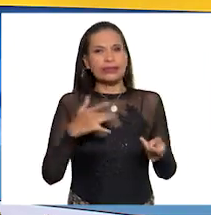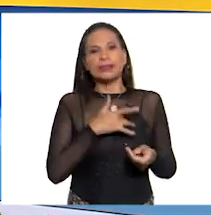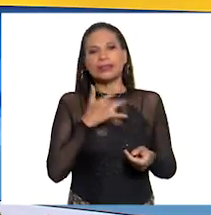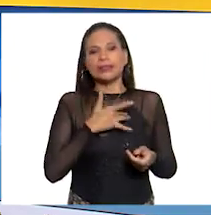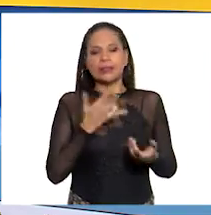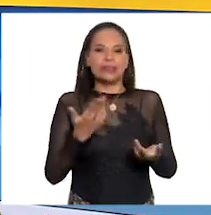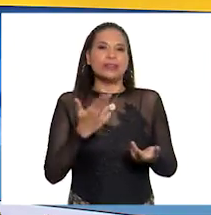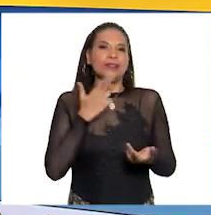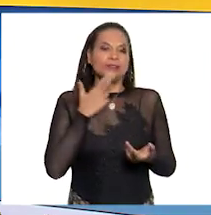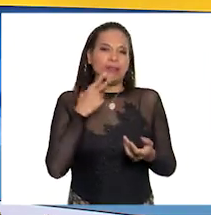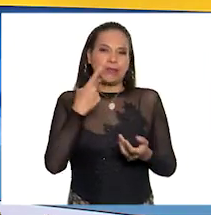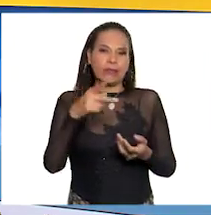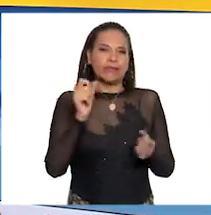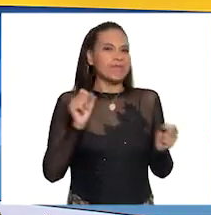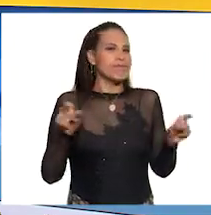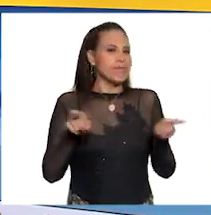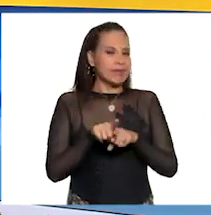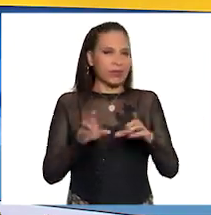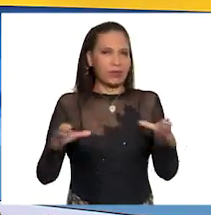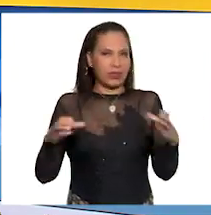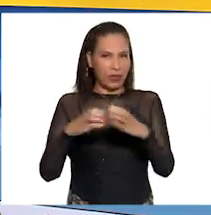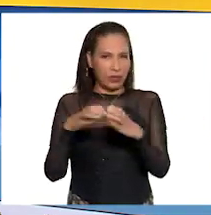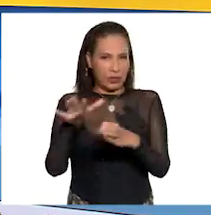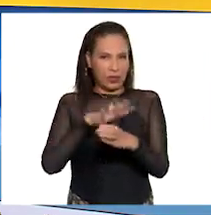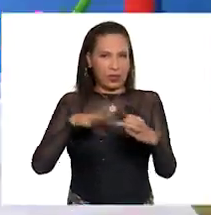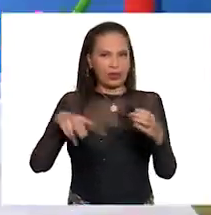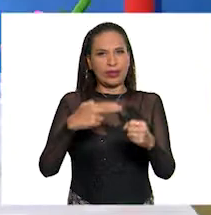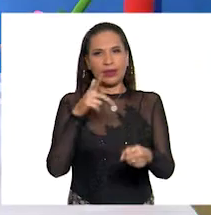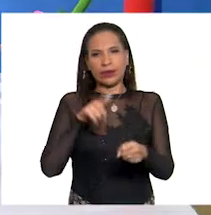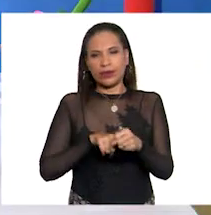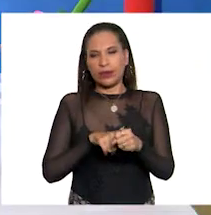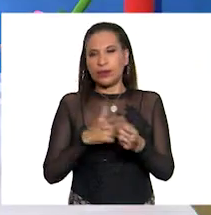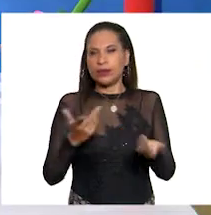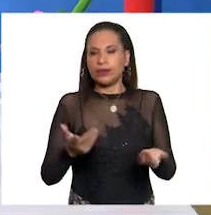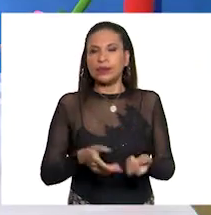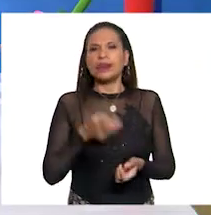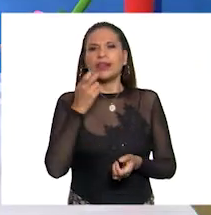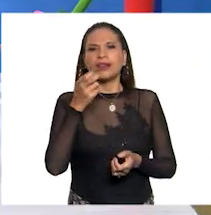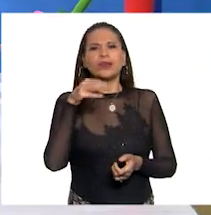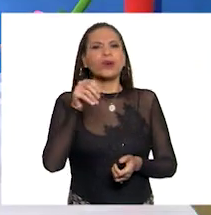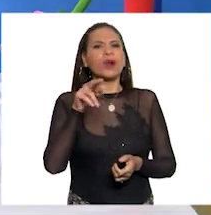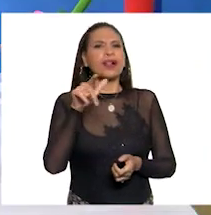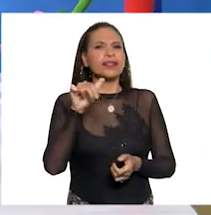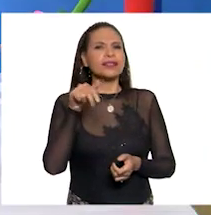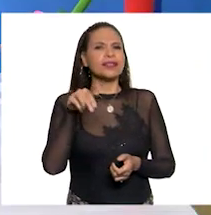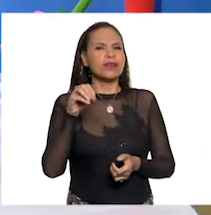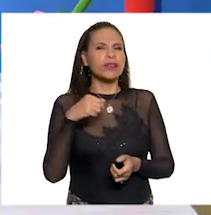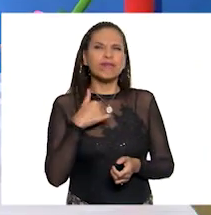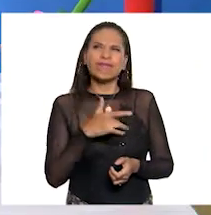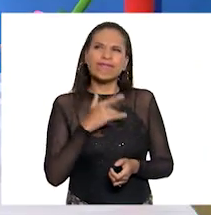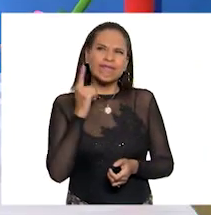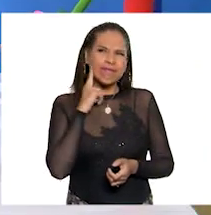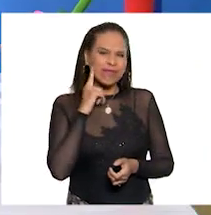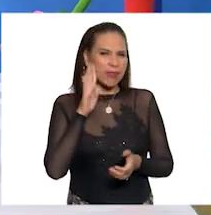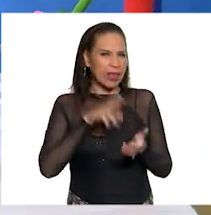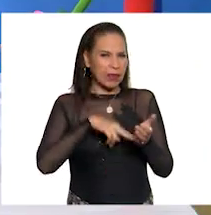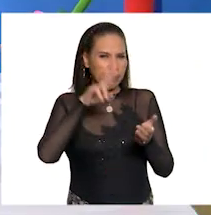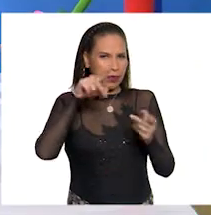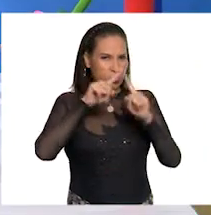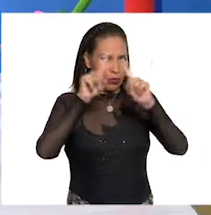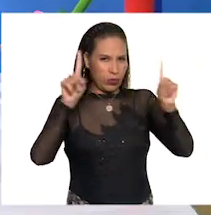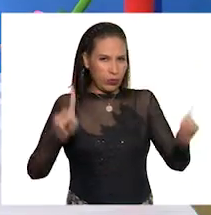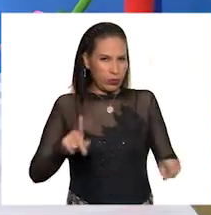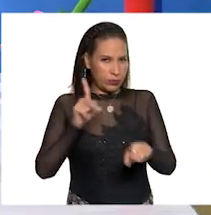de pertenencia a una misma comunidad nacional. Maestra, eso del muralismo me suena que pintaban en